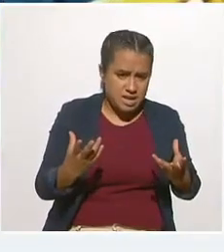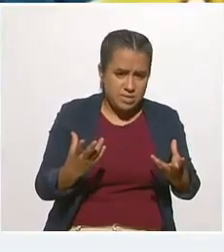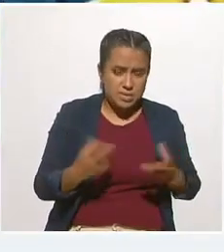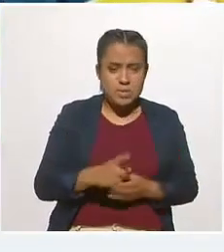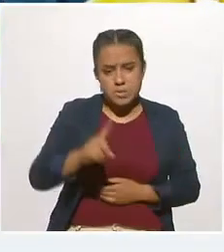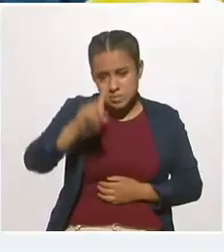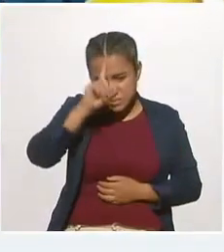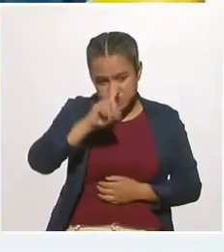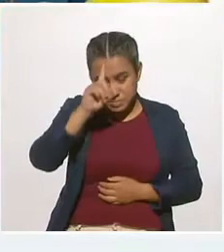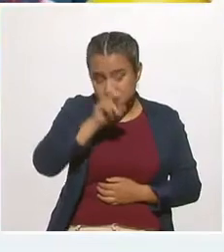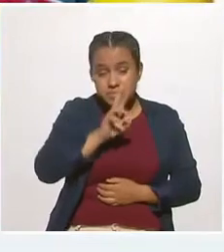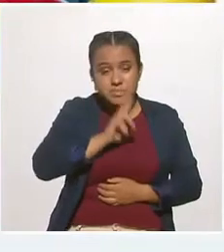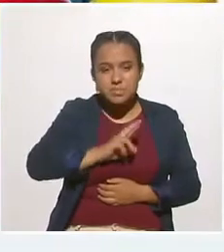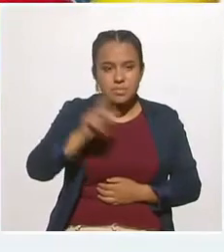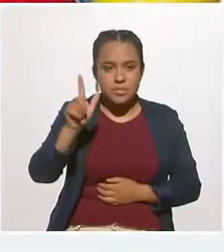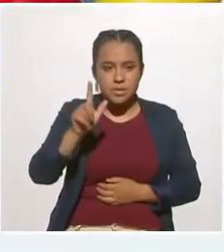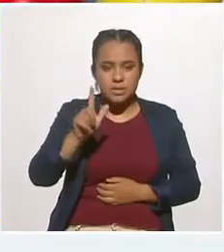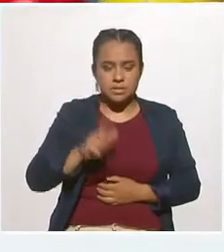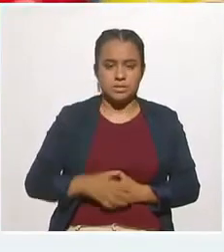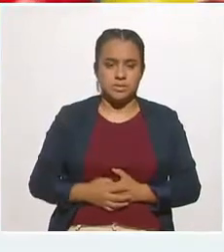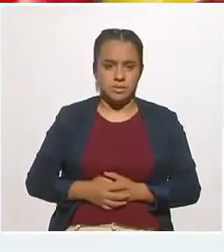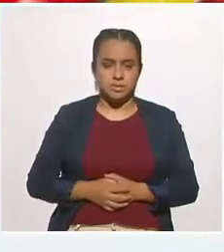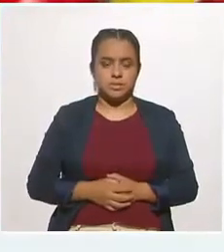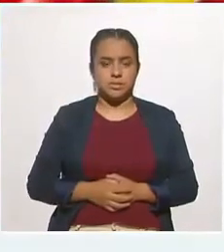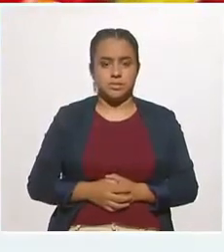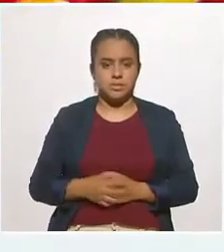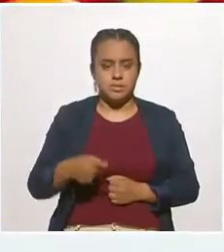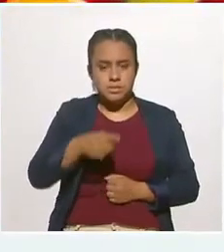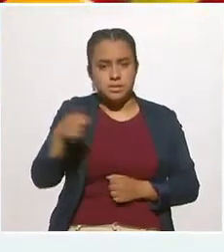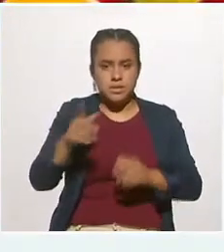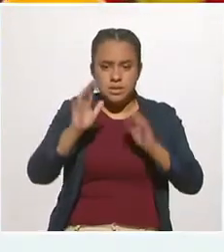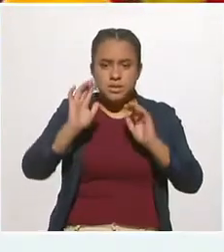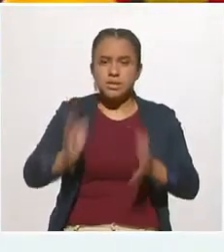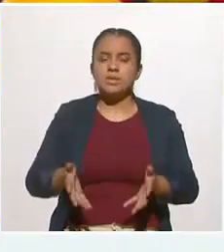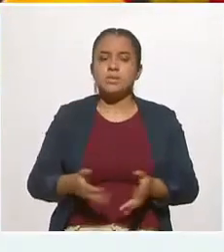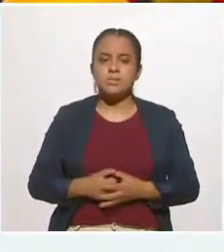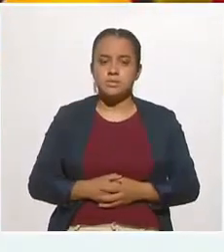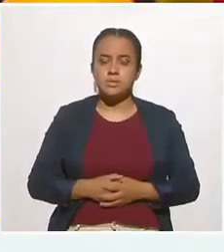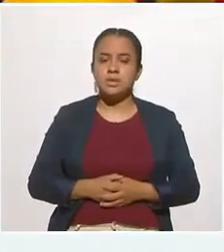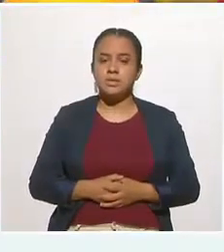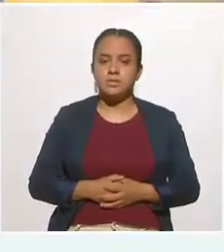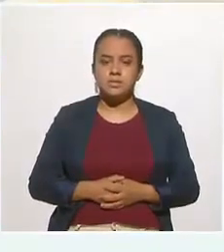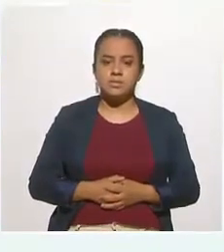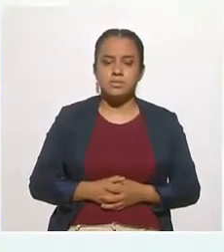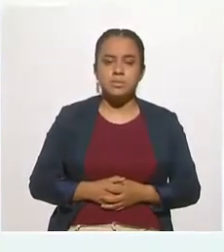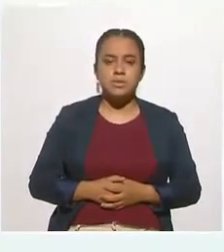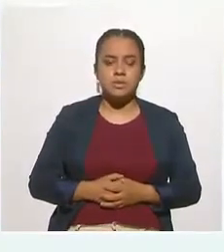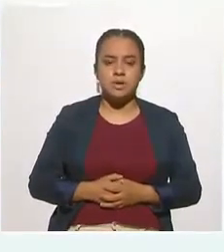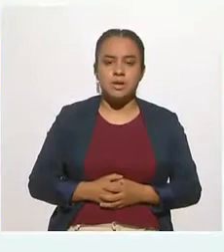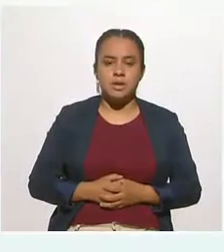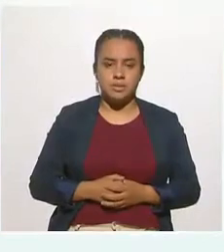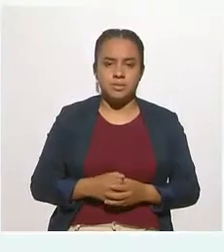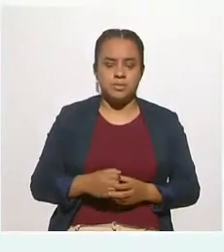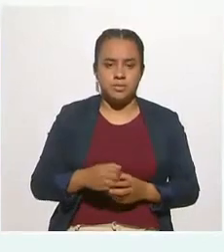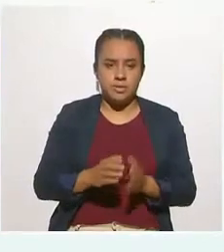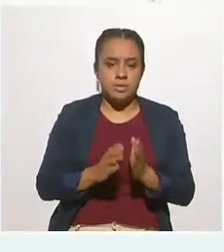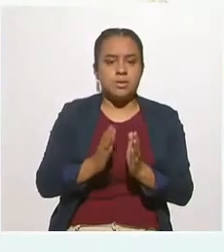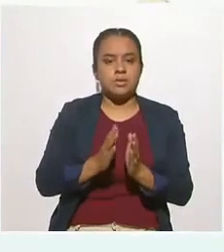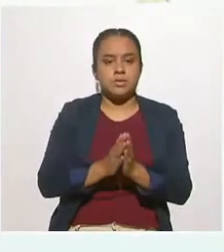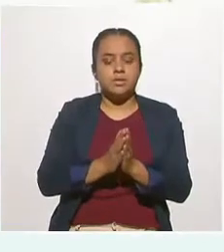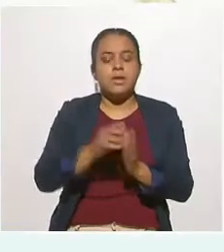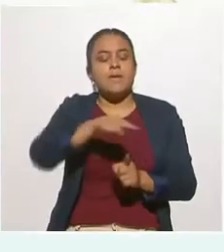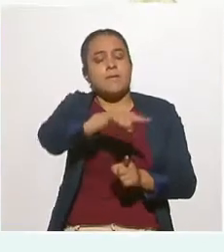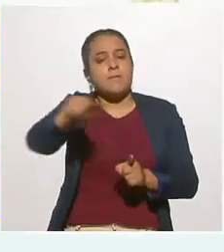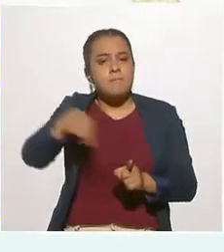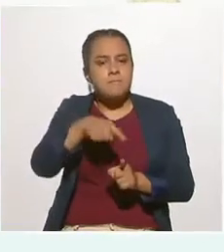para empezar, a quienes ya están regresando a sus áreas de trabajo, que empiecen a analizar qué hay en mi